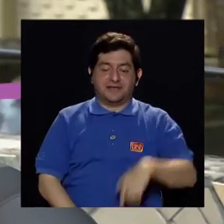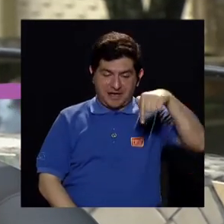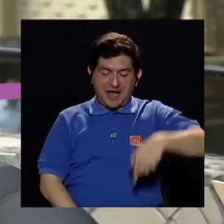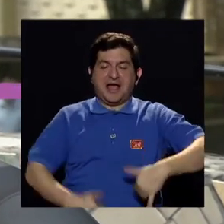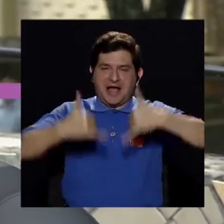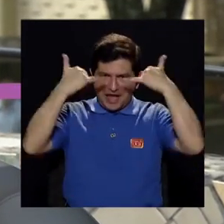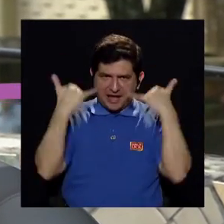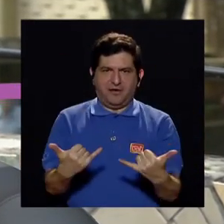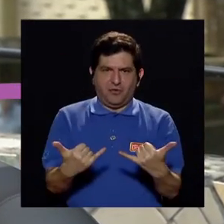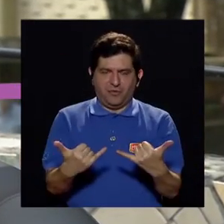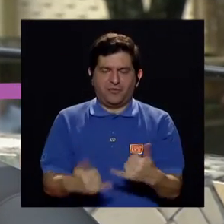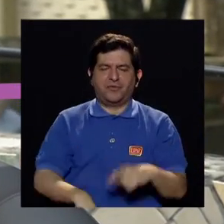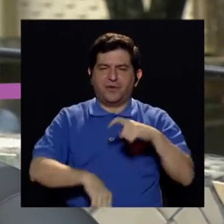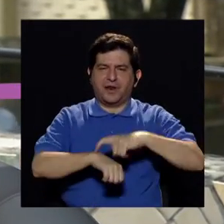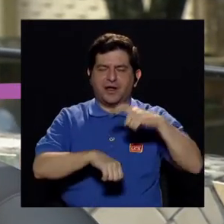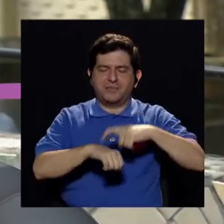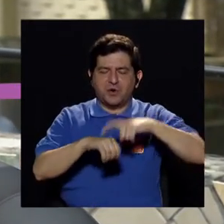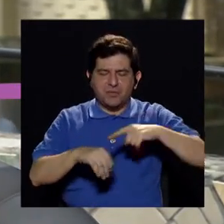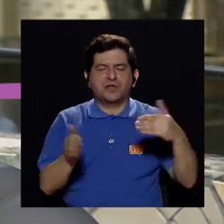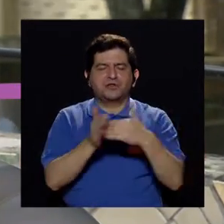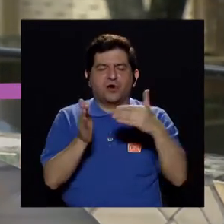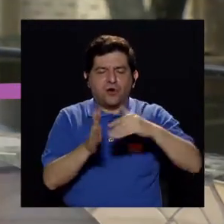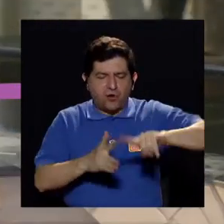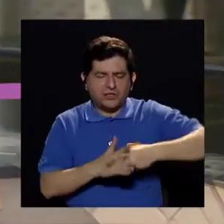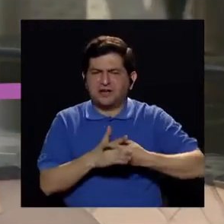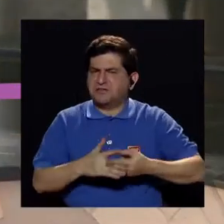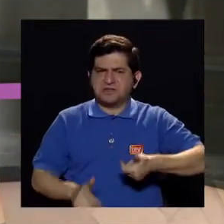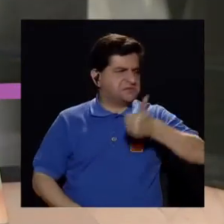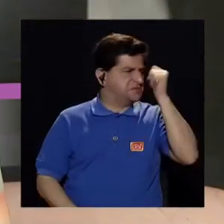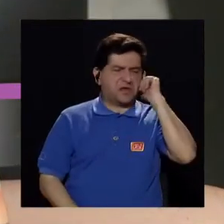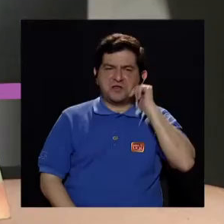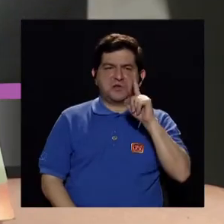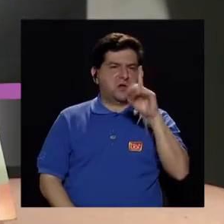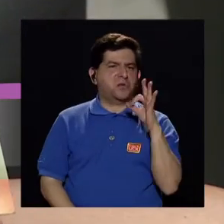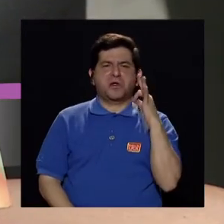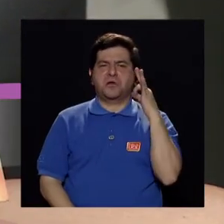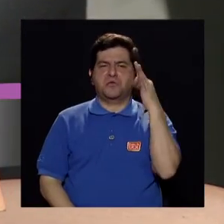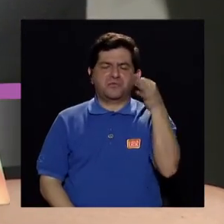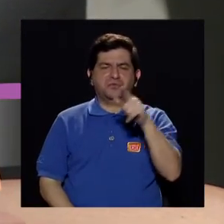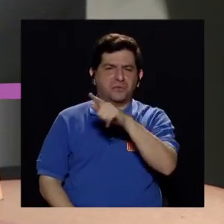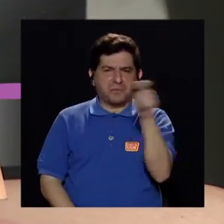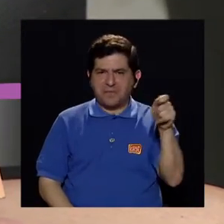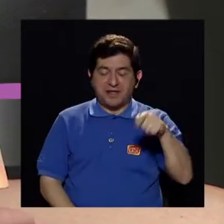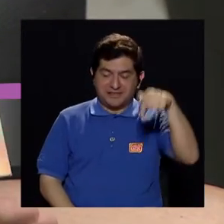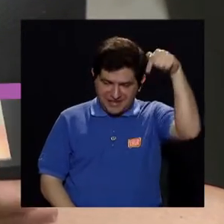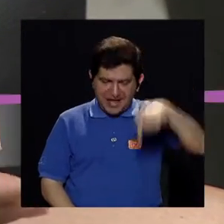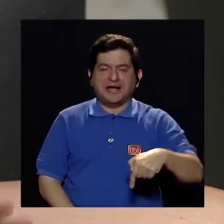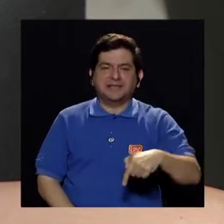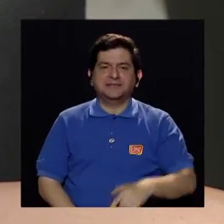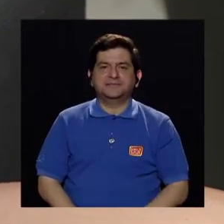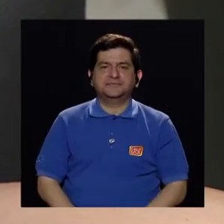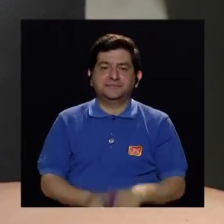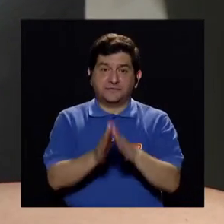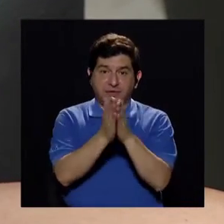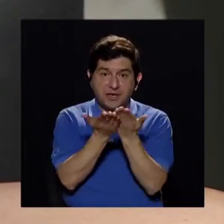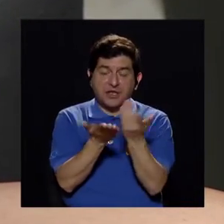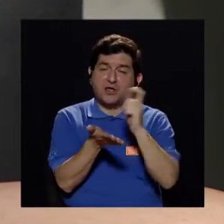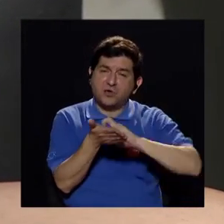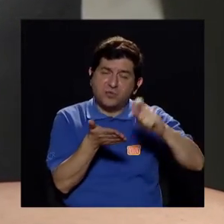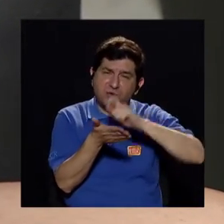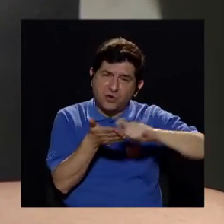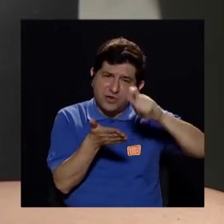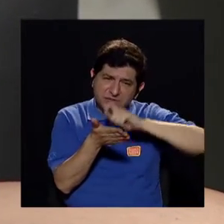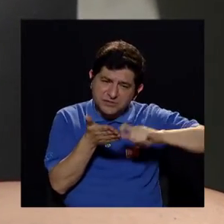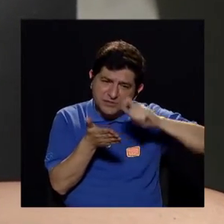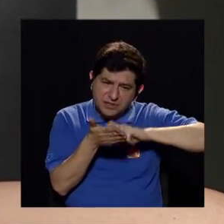es el presente, este es el momento para recomenzar. No ayer ni dentro de un mes, es hoy, aquí. Este libro lo